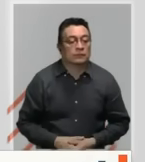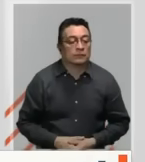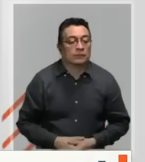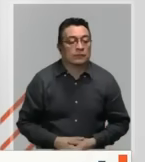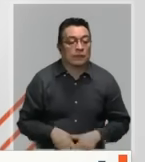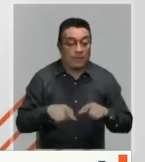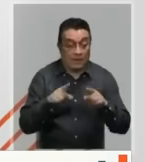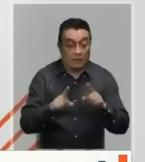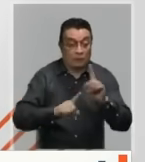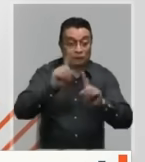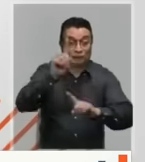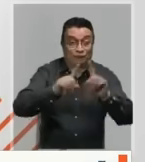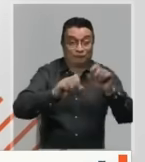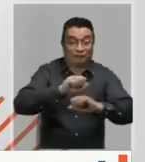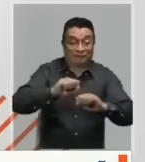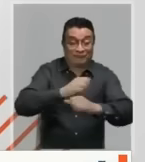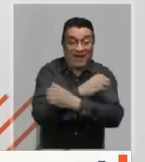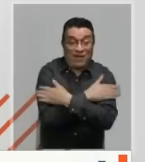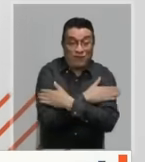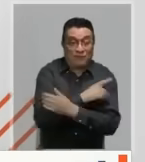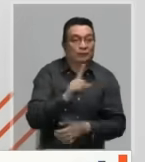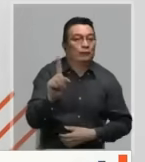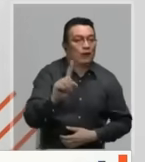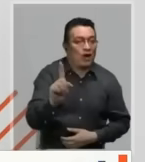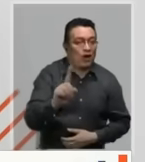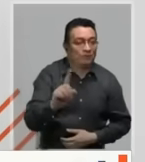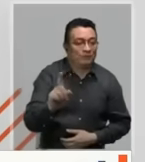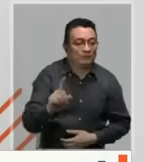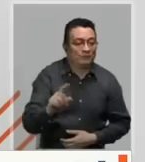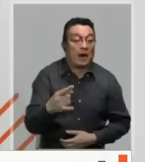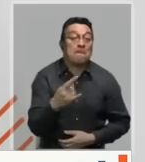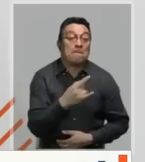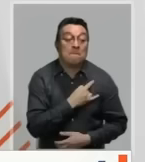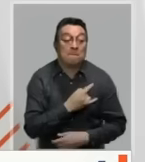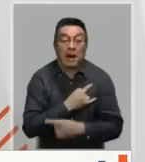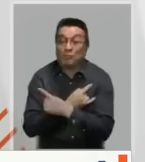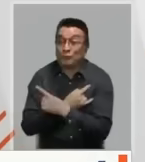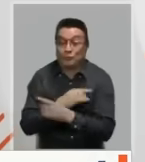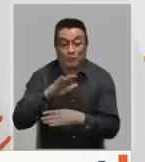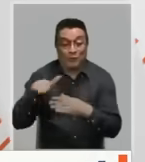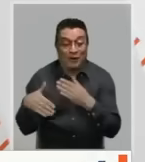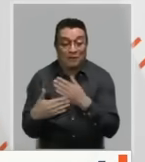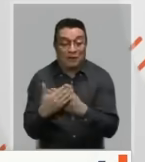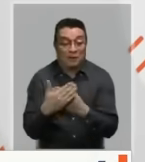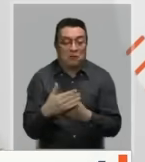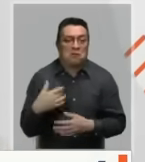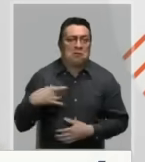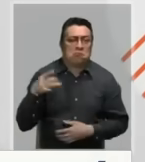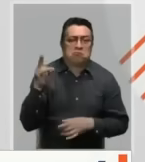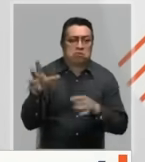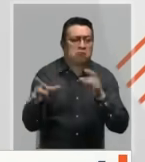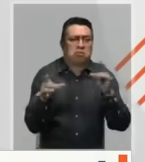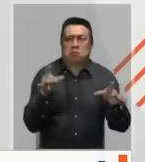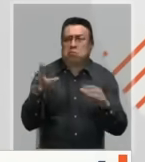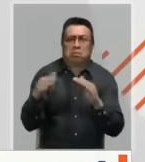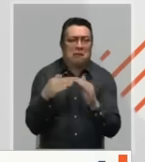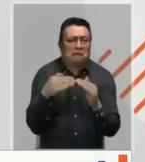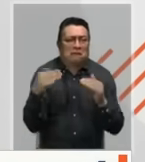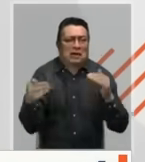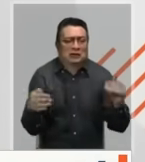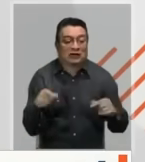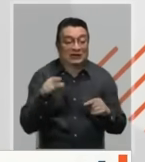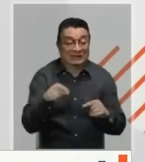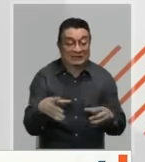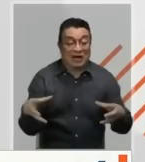Esto no es una celebración de Año Nuevo. Maipú, de madrugada y sin importar los otros vecinos,